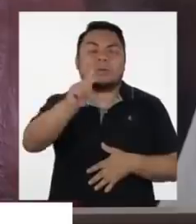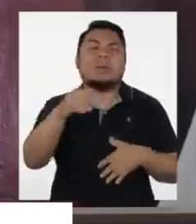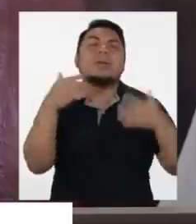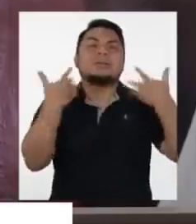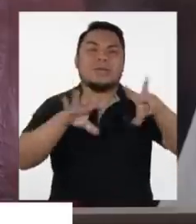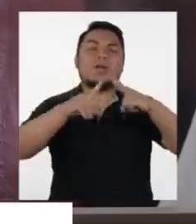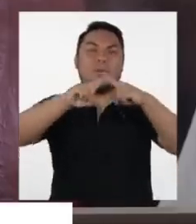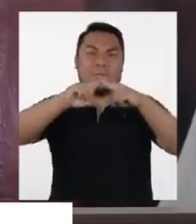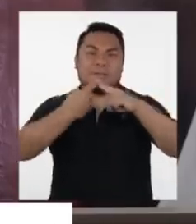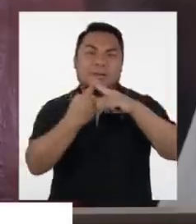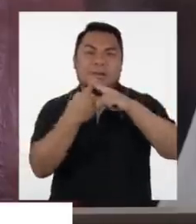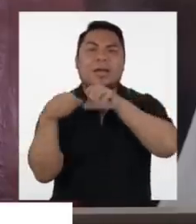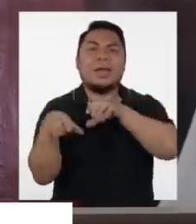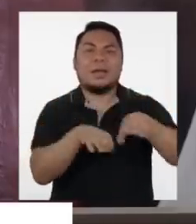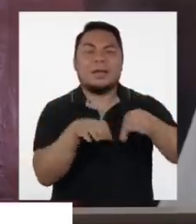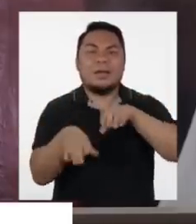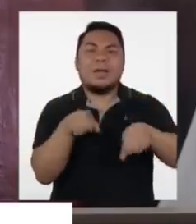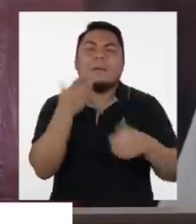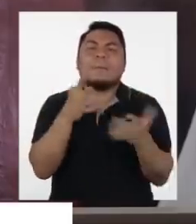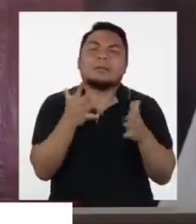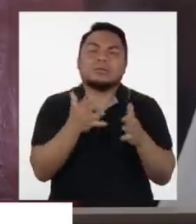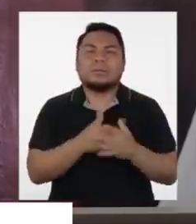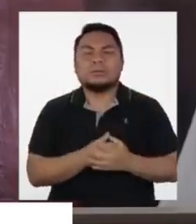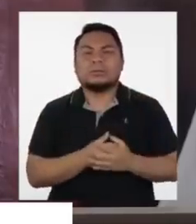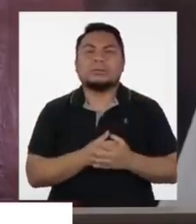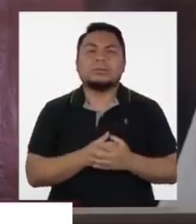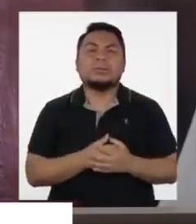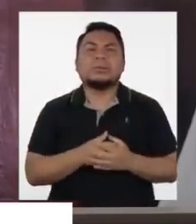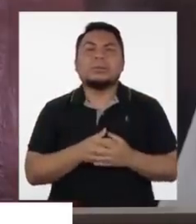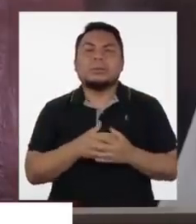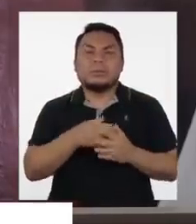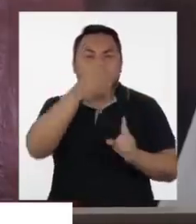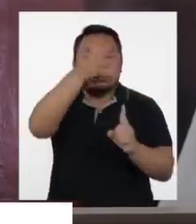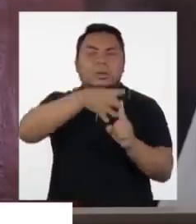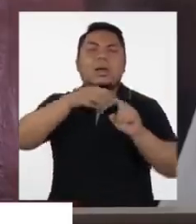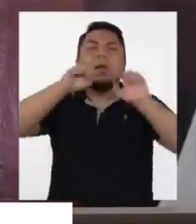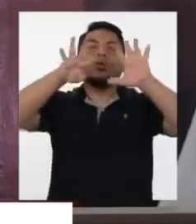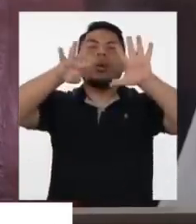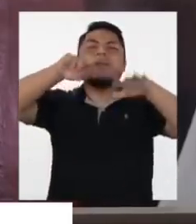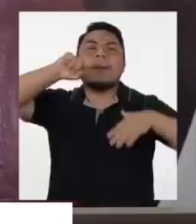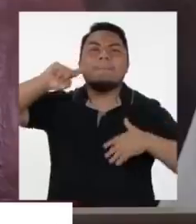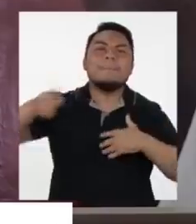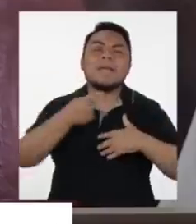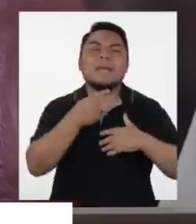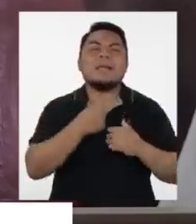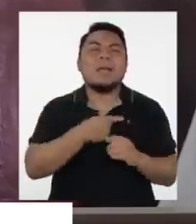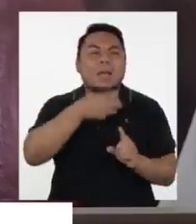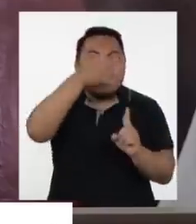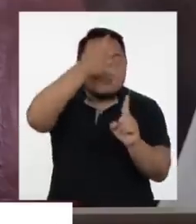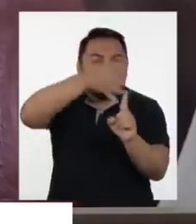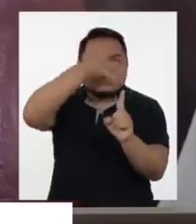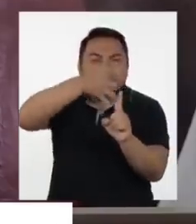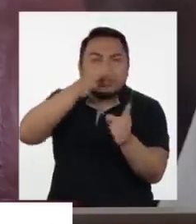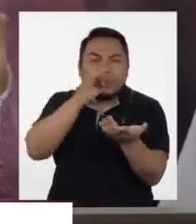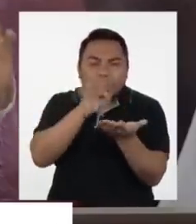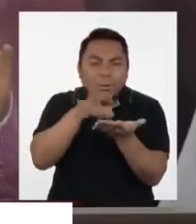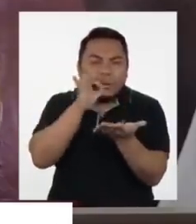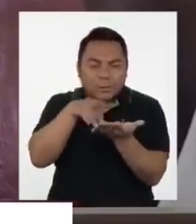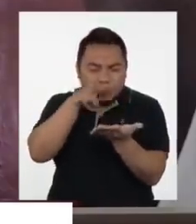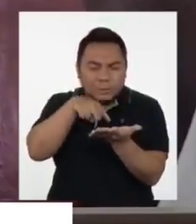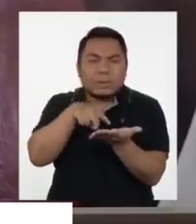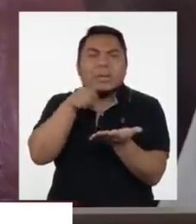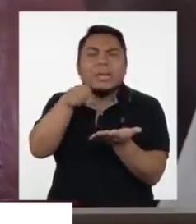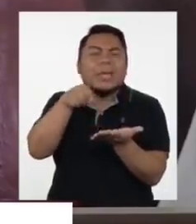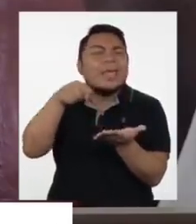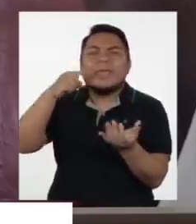comenzado a realizar en promedio nueve mil pruebas diarios es decir las